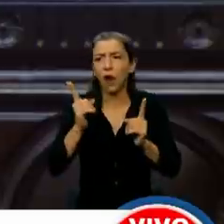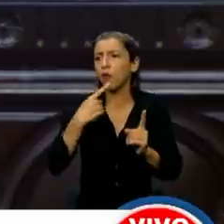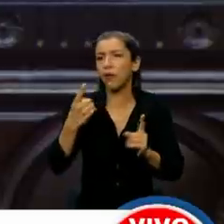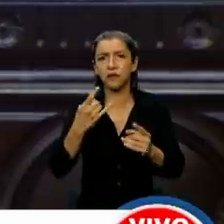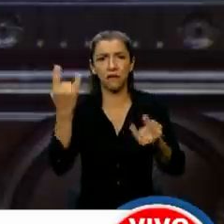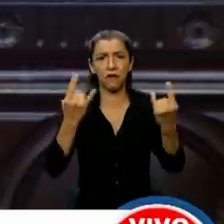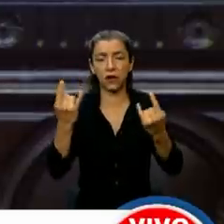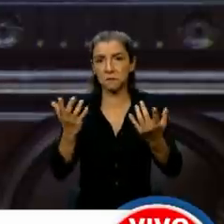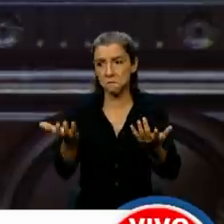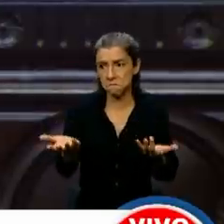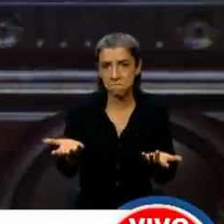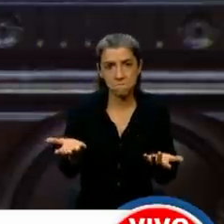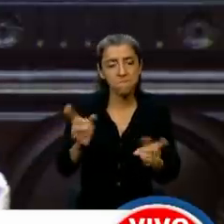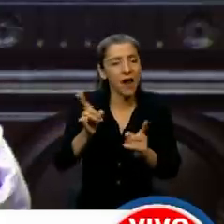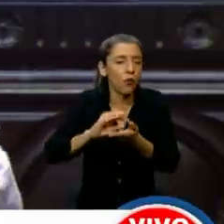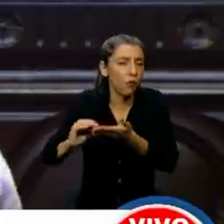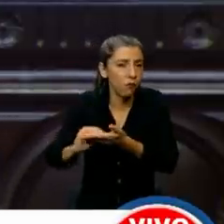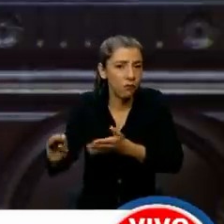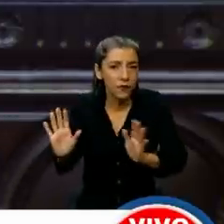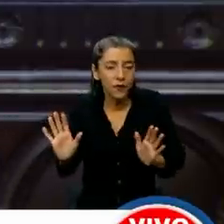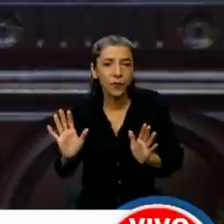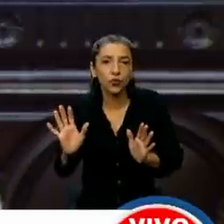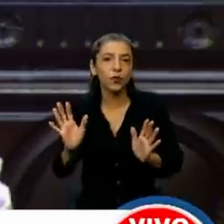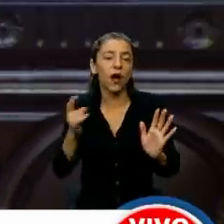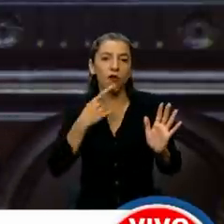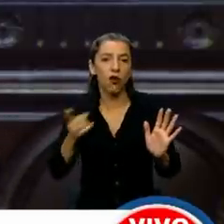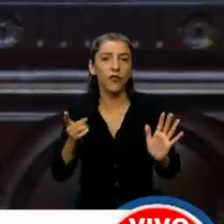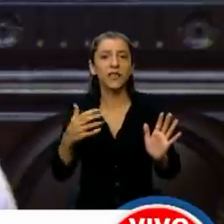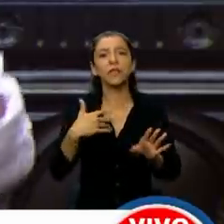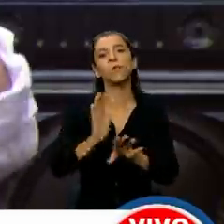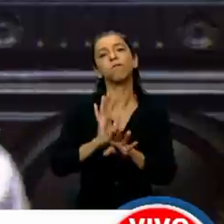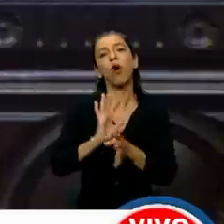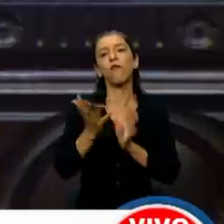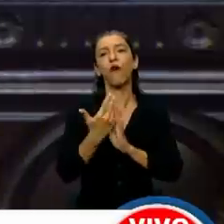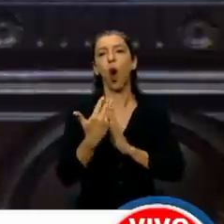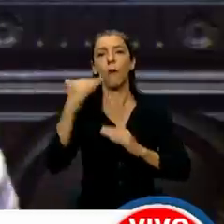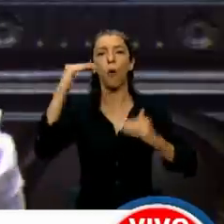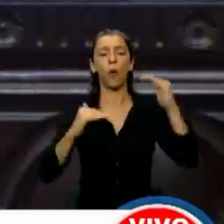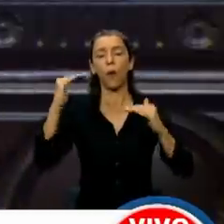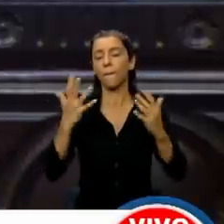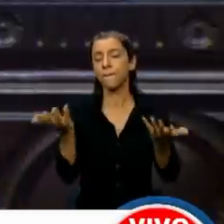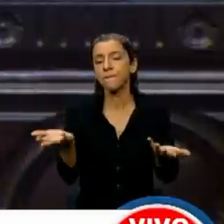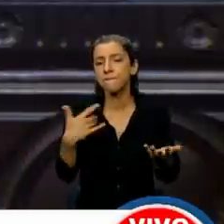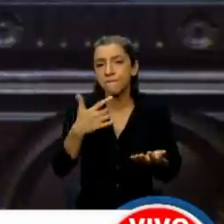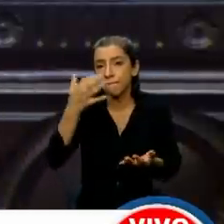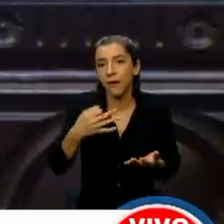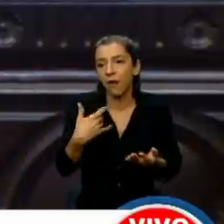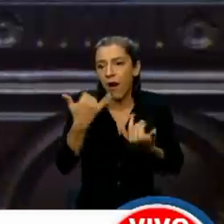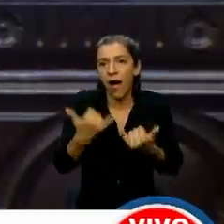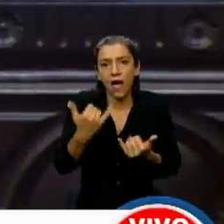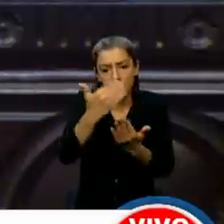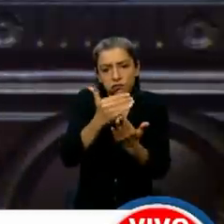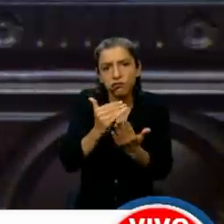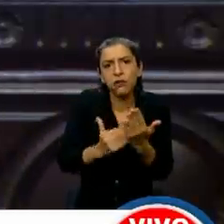ahí algunos diputados está este fundamento de la discriminación y así hay un montón de carteras que se aumentaba más del 50%